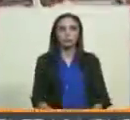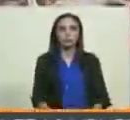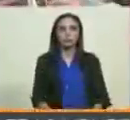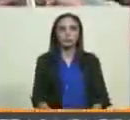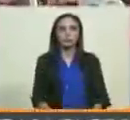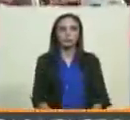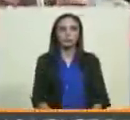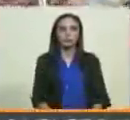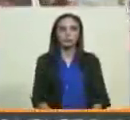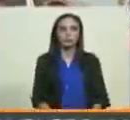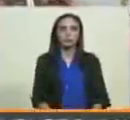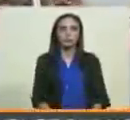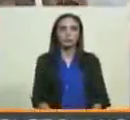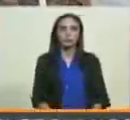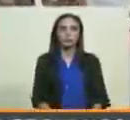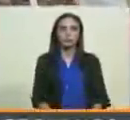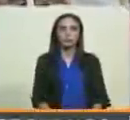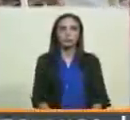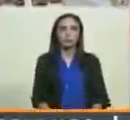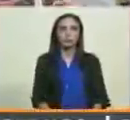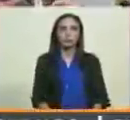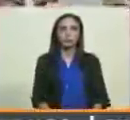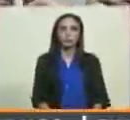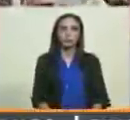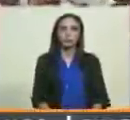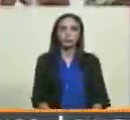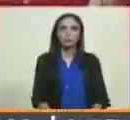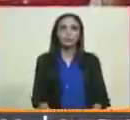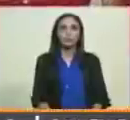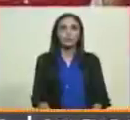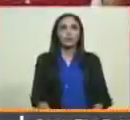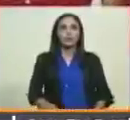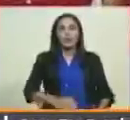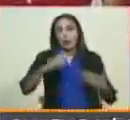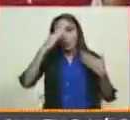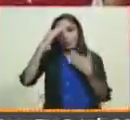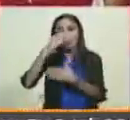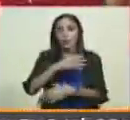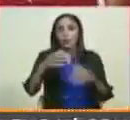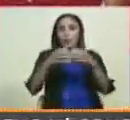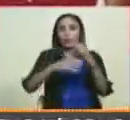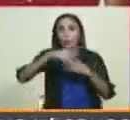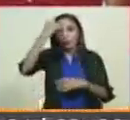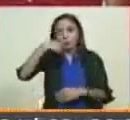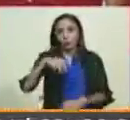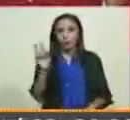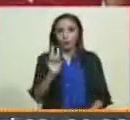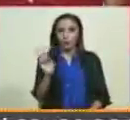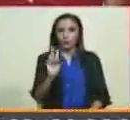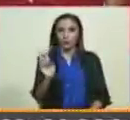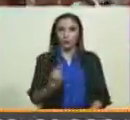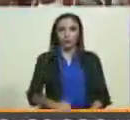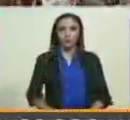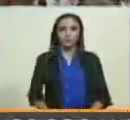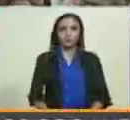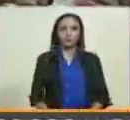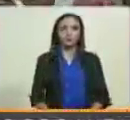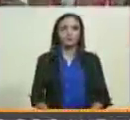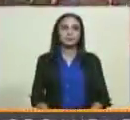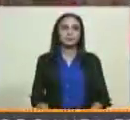el Cambio. Un gran saludo al movimiento Somos Venezuela.